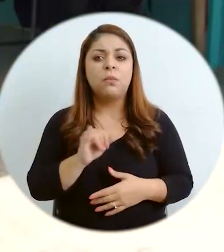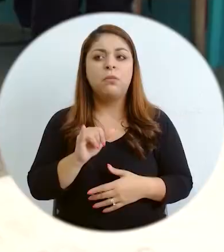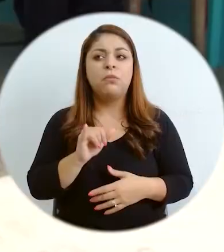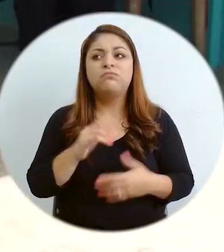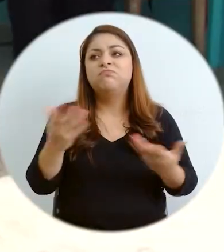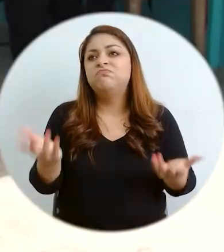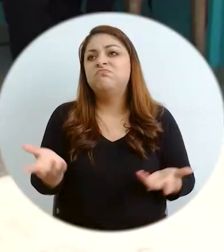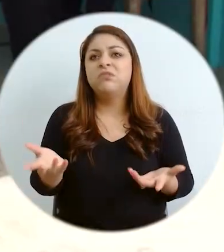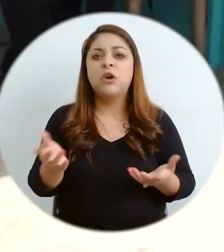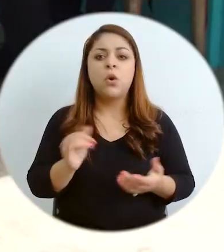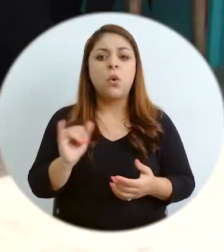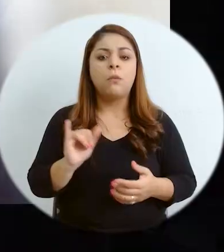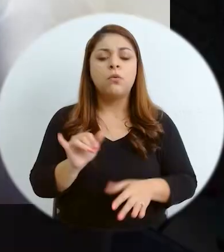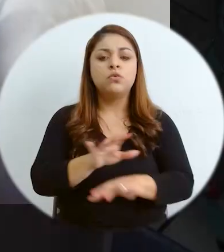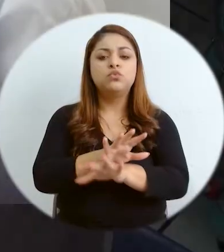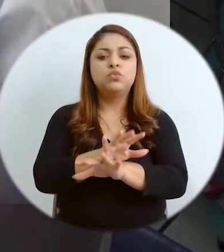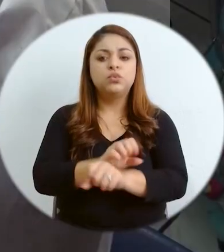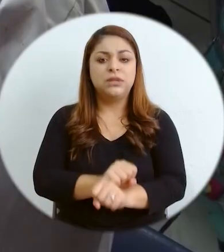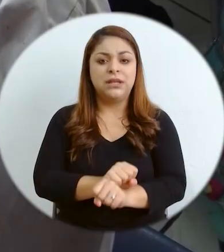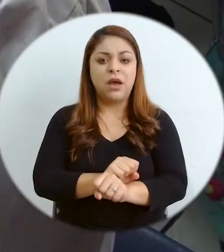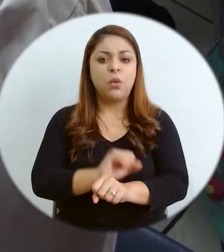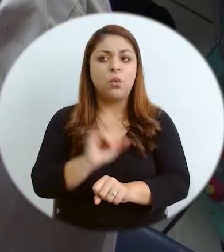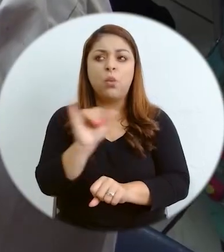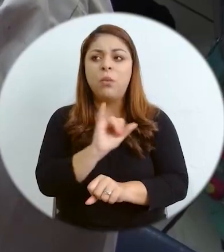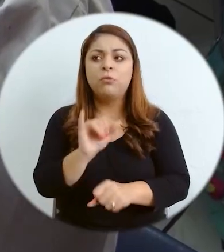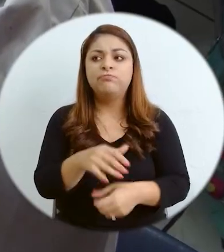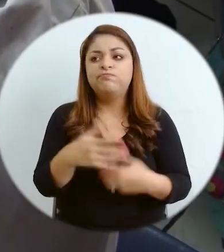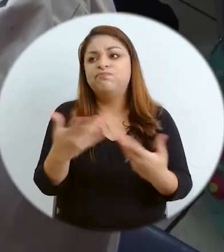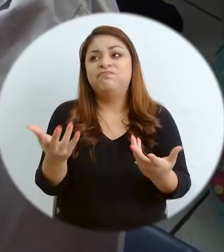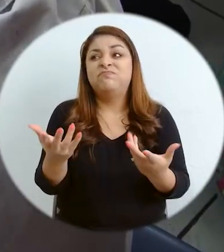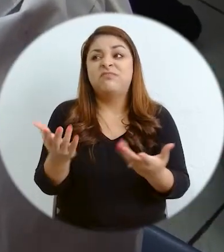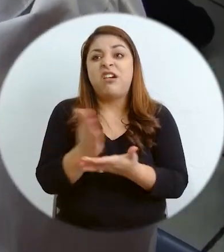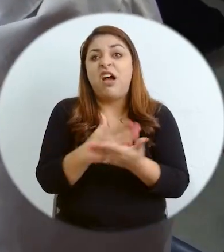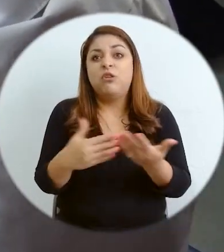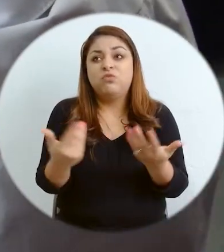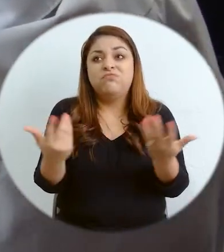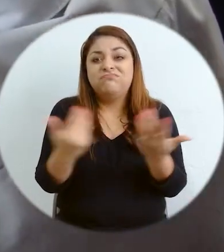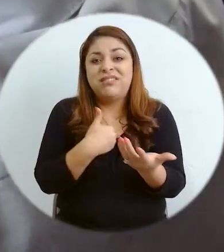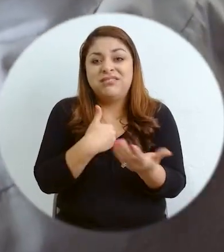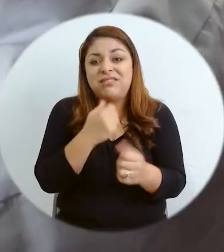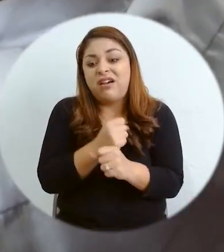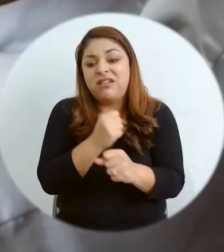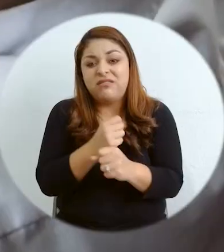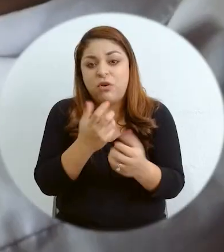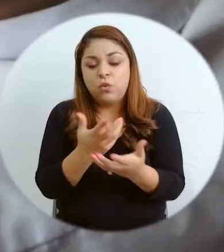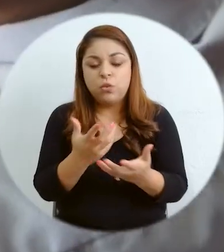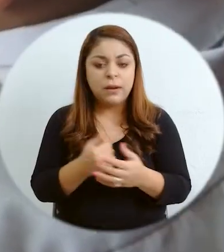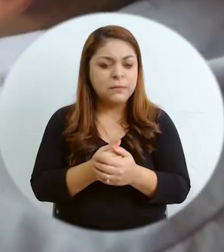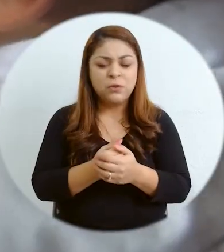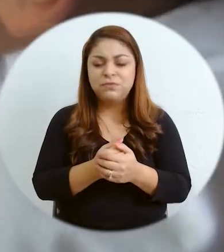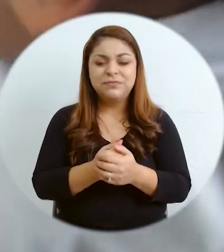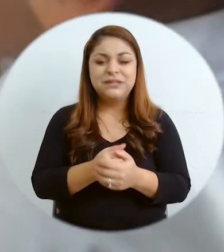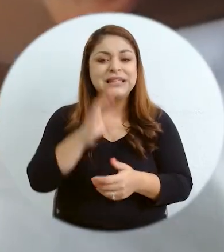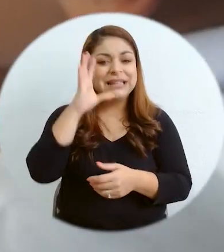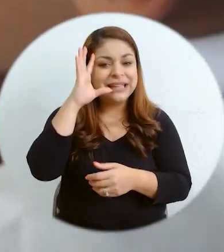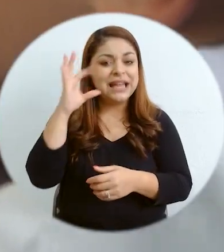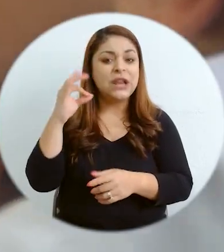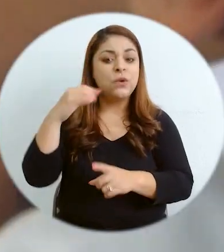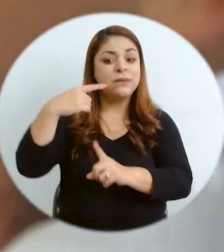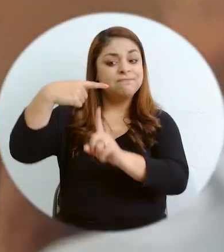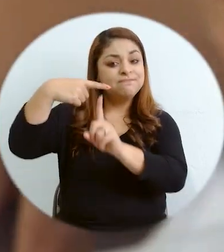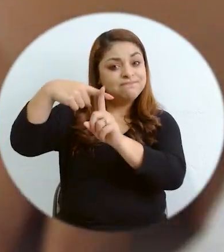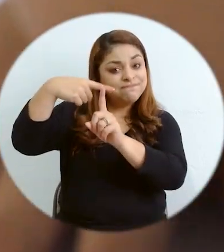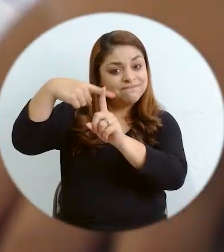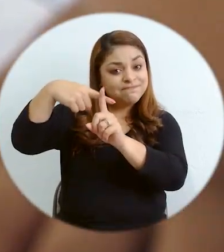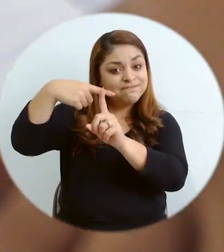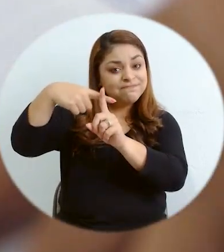como una rutina, como algo más que tengo que hacer. Creo que el plus